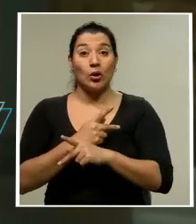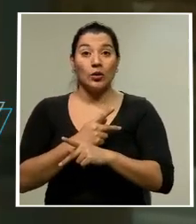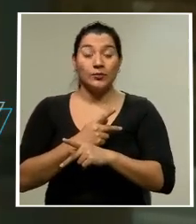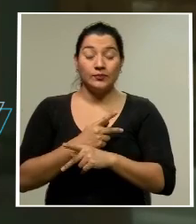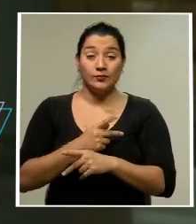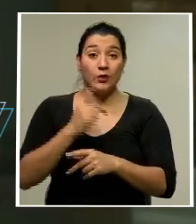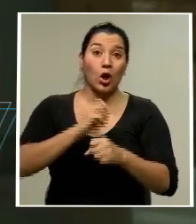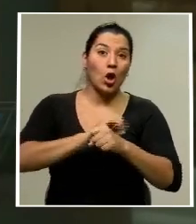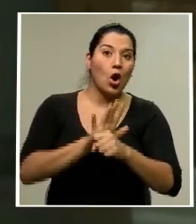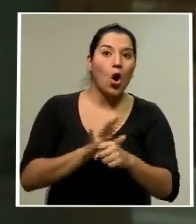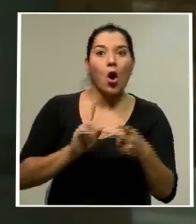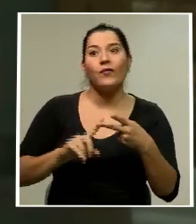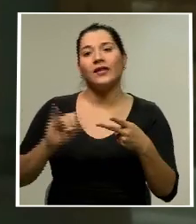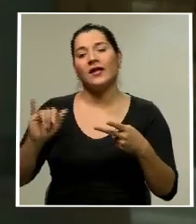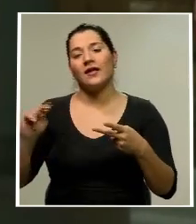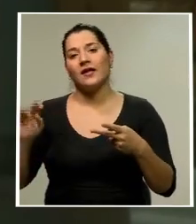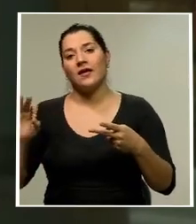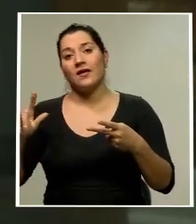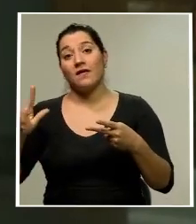todo. Sí,